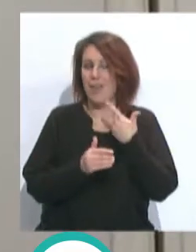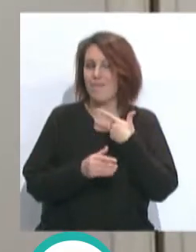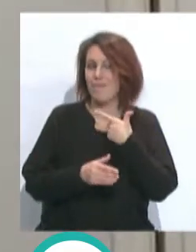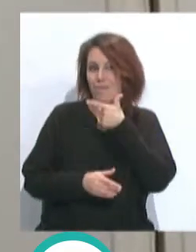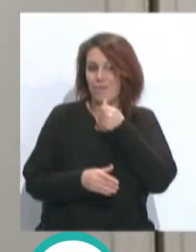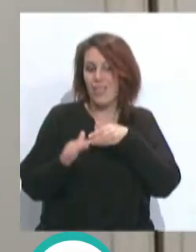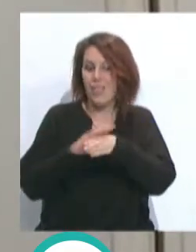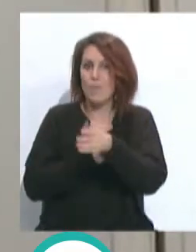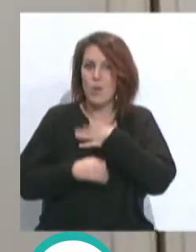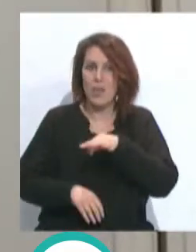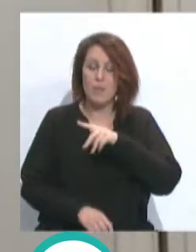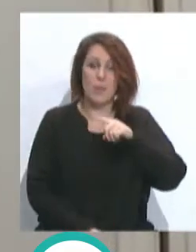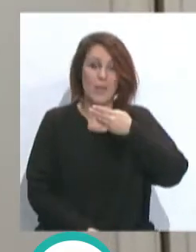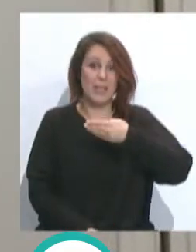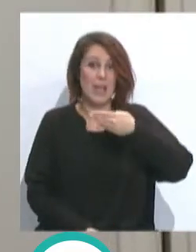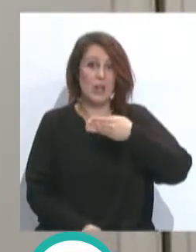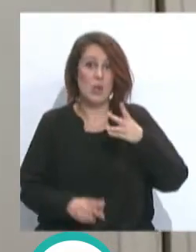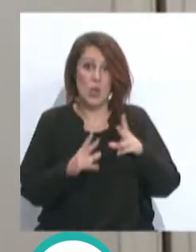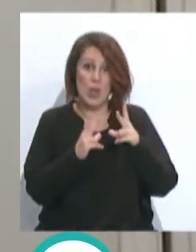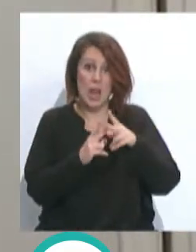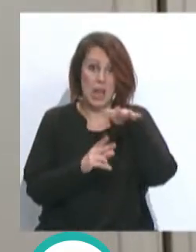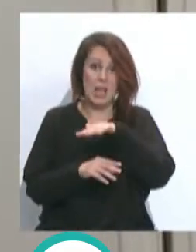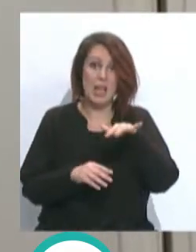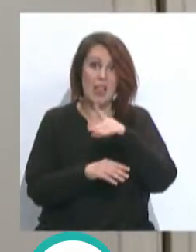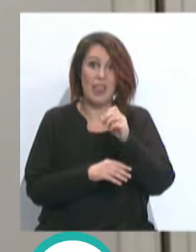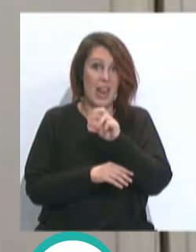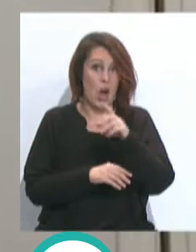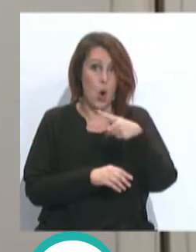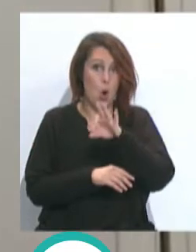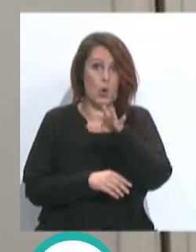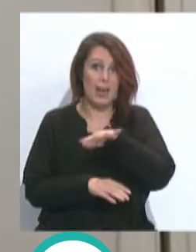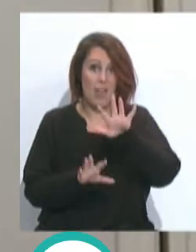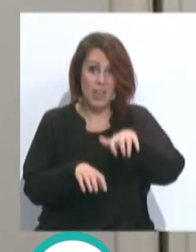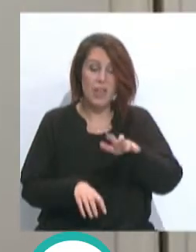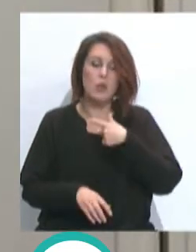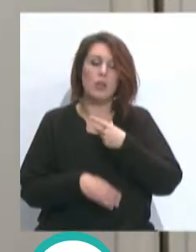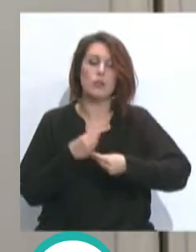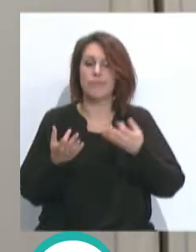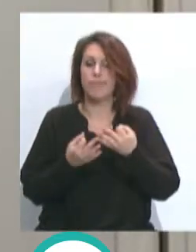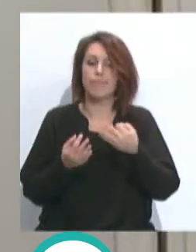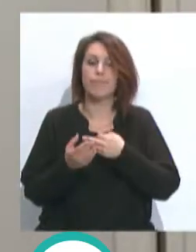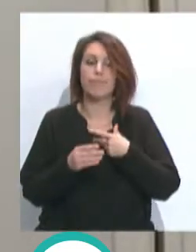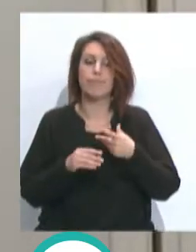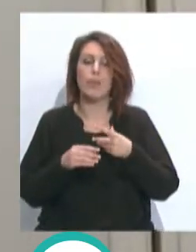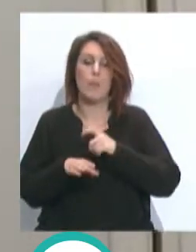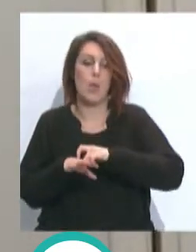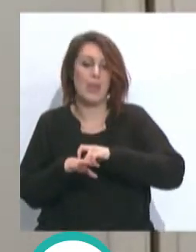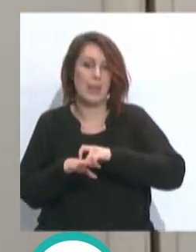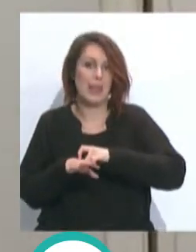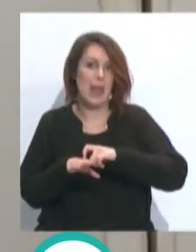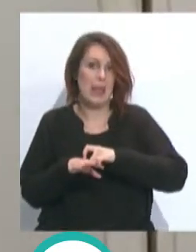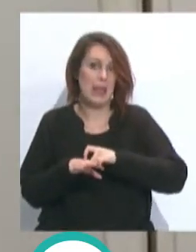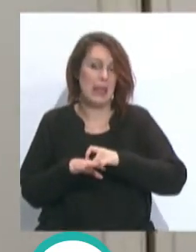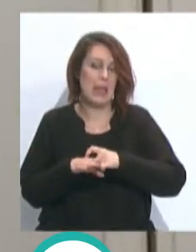estoy estudiando primero bachillerato de Ciencias Sociales en el IES Drago de Cádiz y lo que he hecho es coger la modalidad de bachivac, que me da